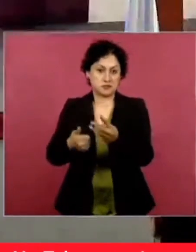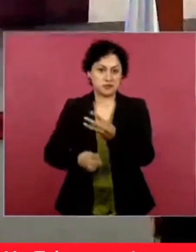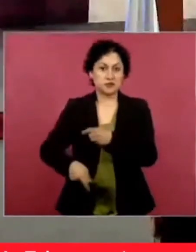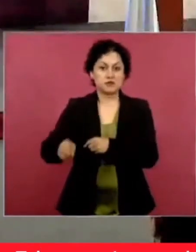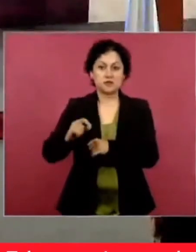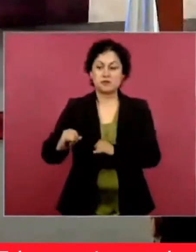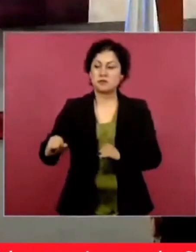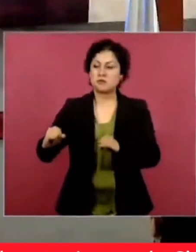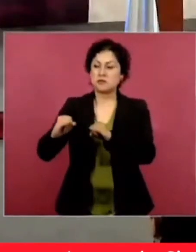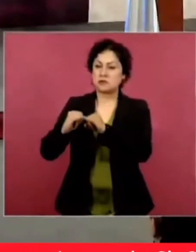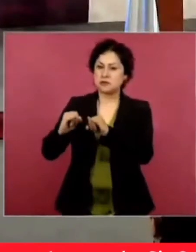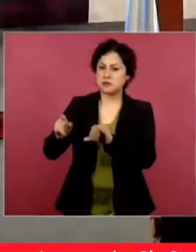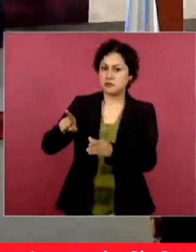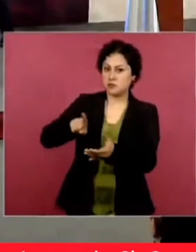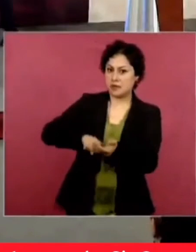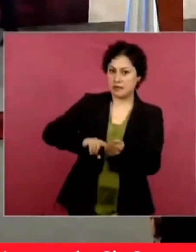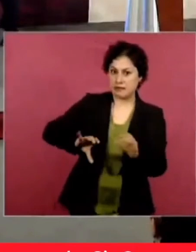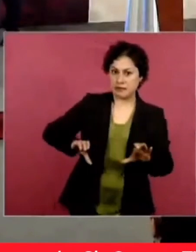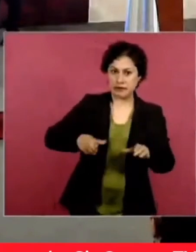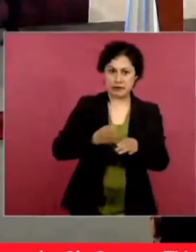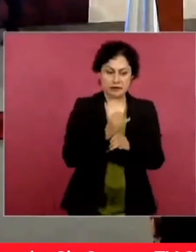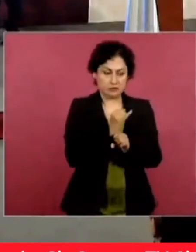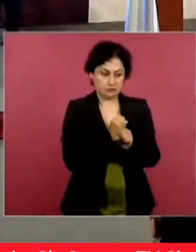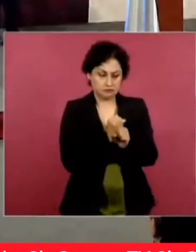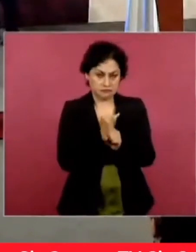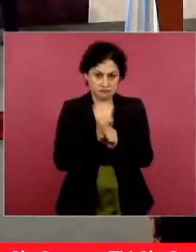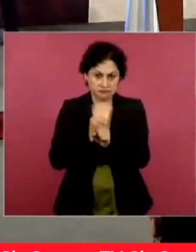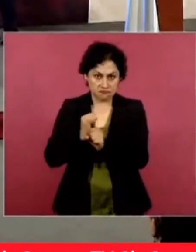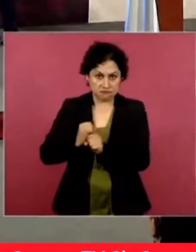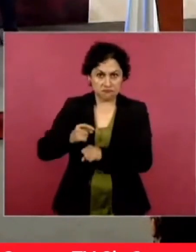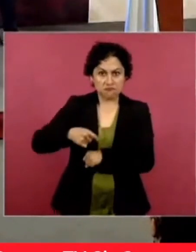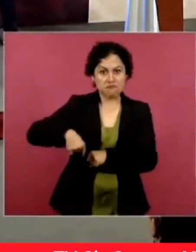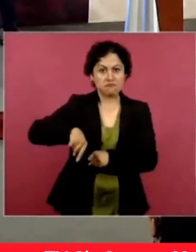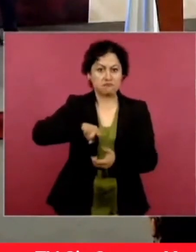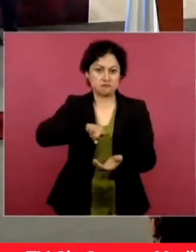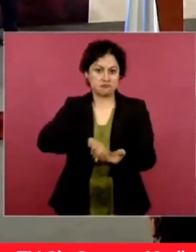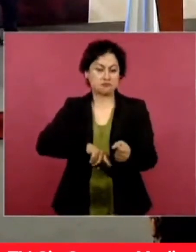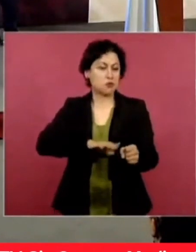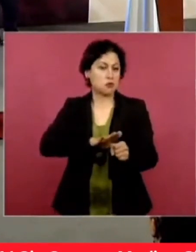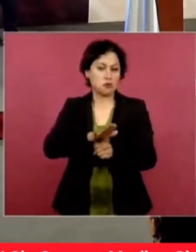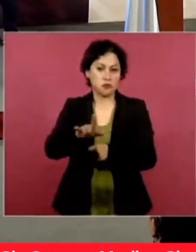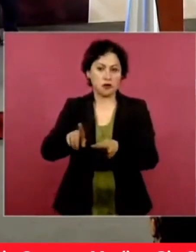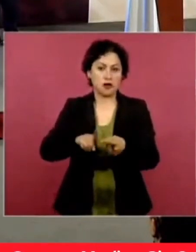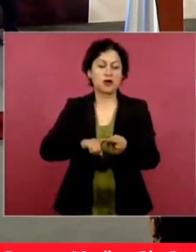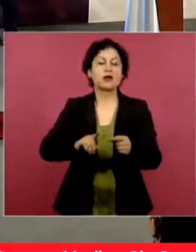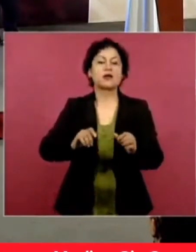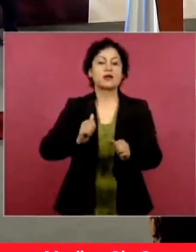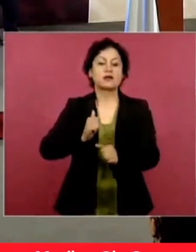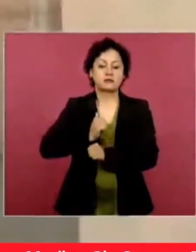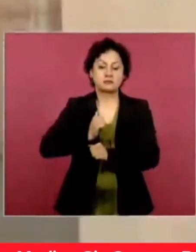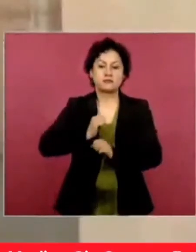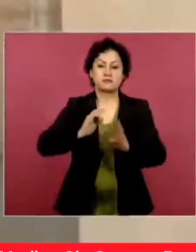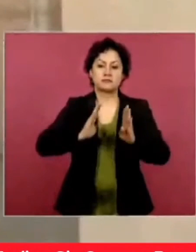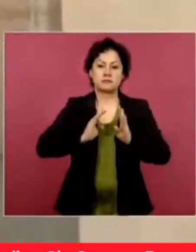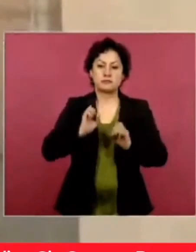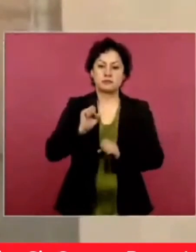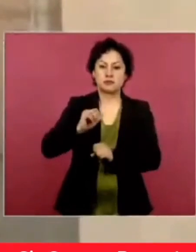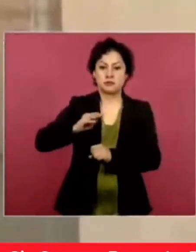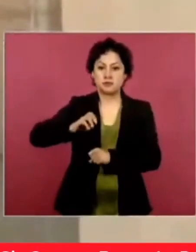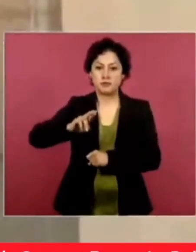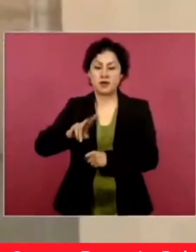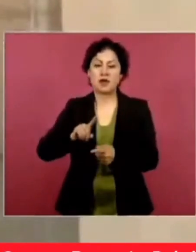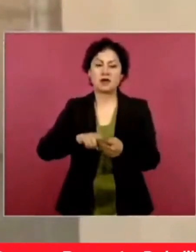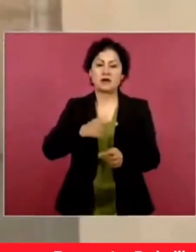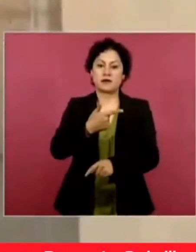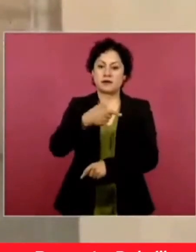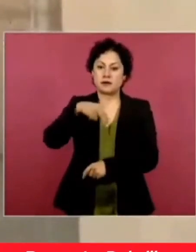involucradas en este equipo de trabajo interinstitucional el ejército la Secretaría de Marina la guardia la Secretaría